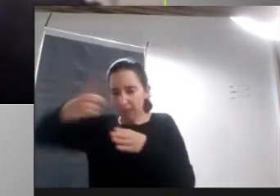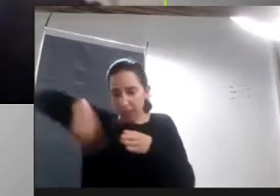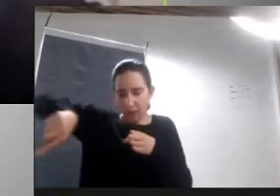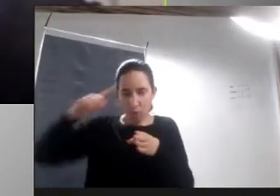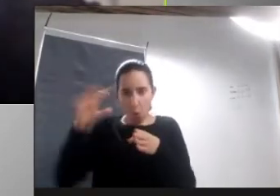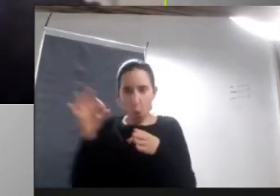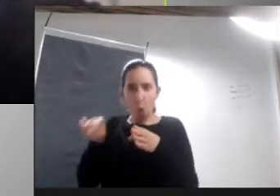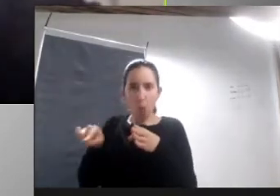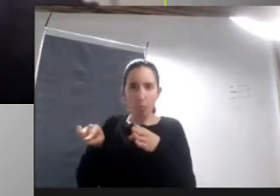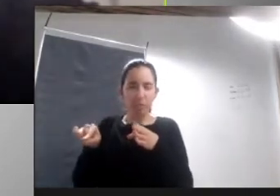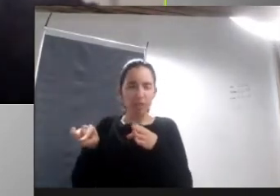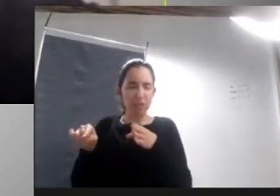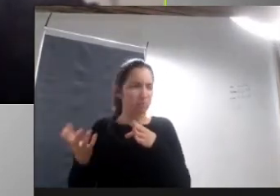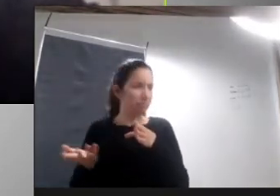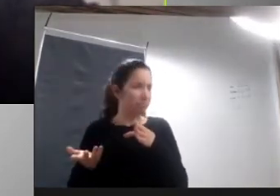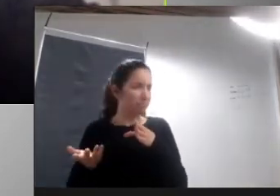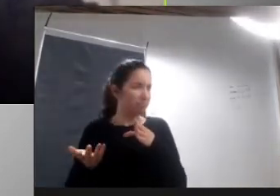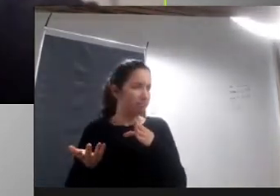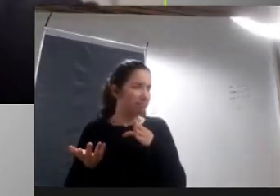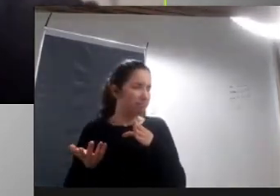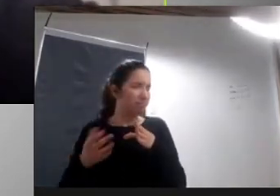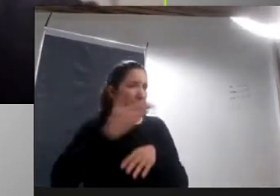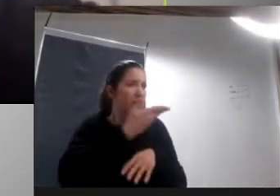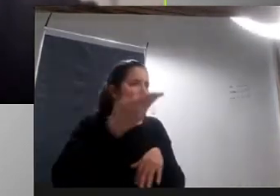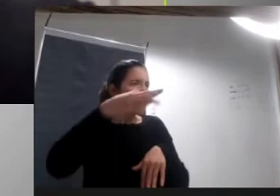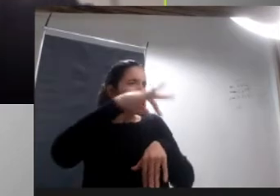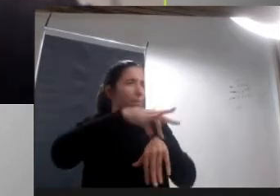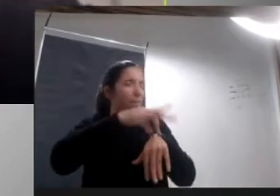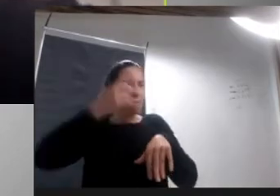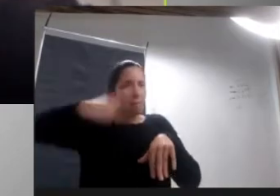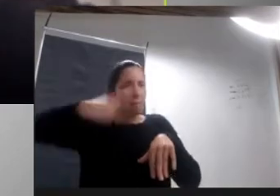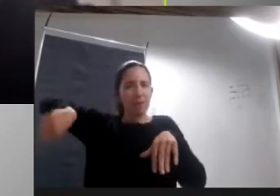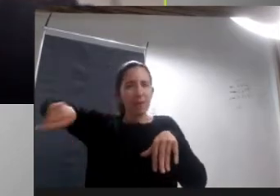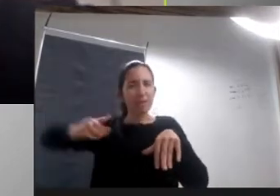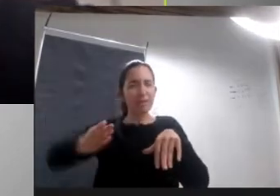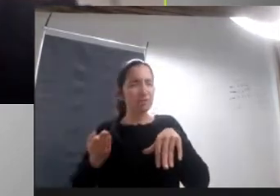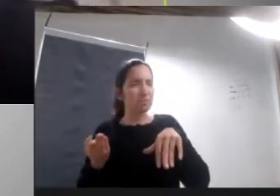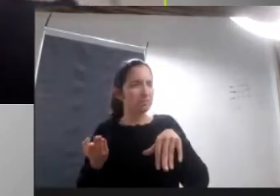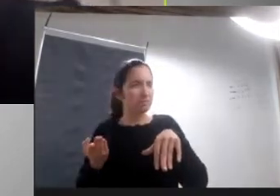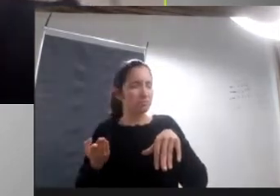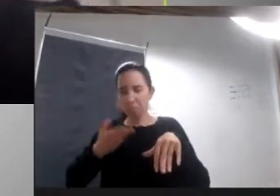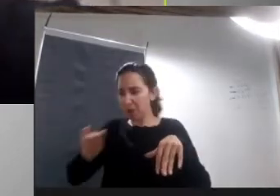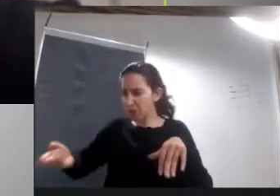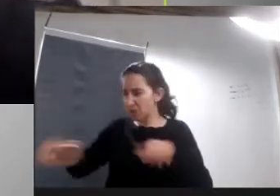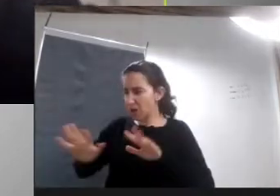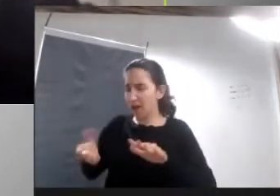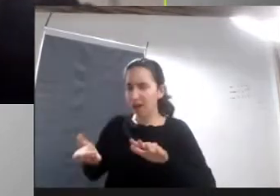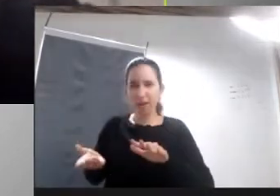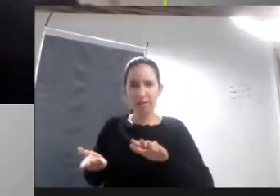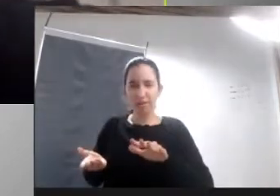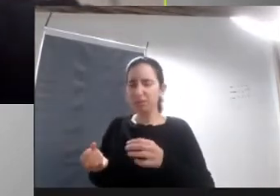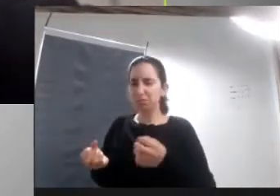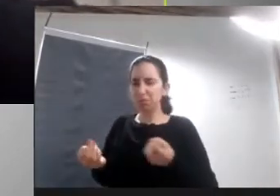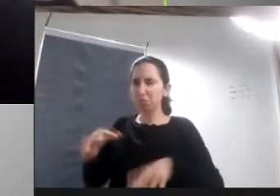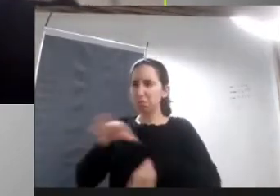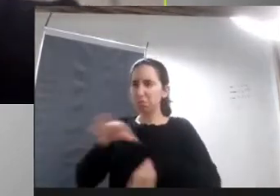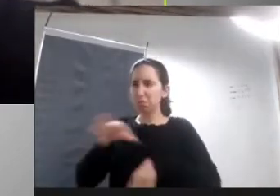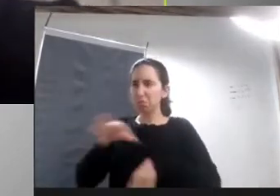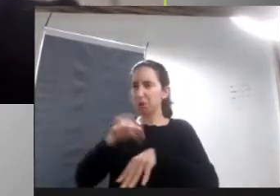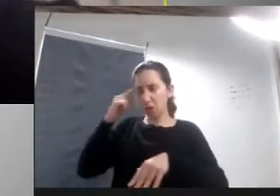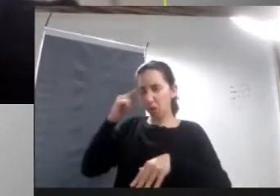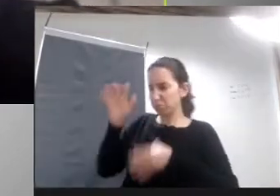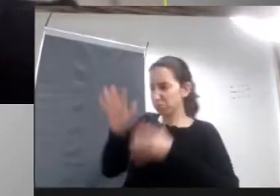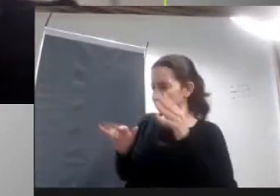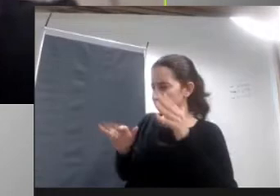el campo de la medicina todavía no comprende por qué las personas intersex creen que